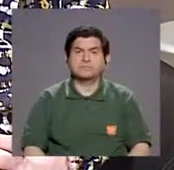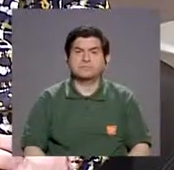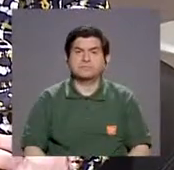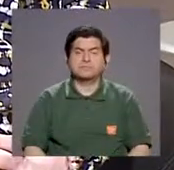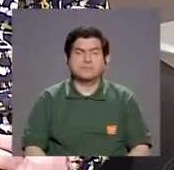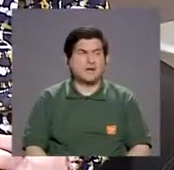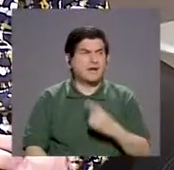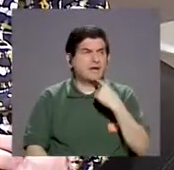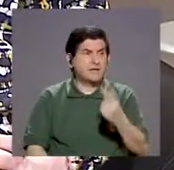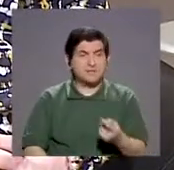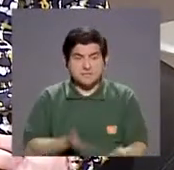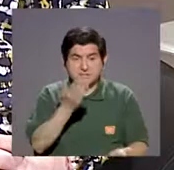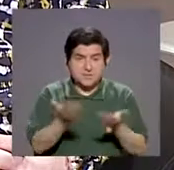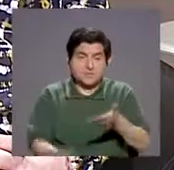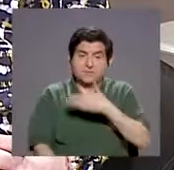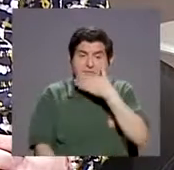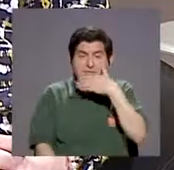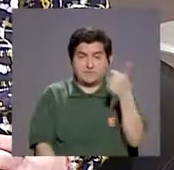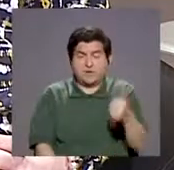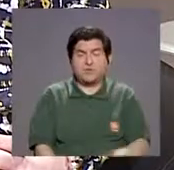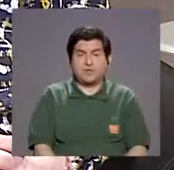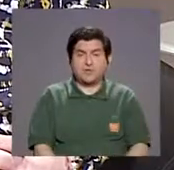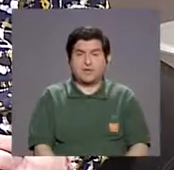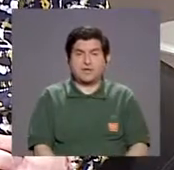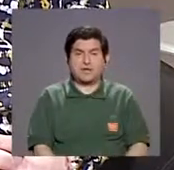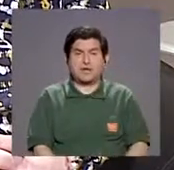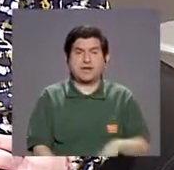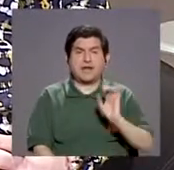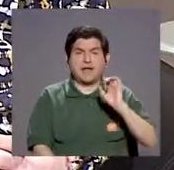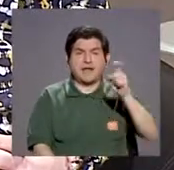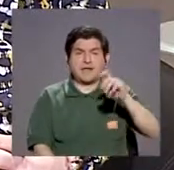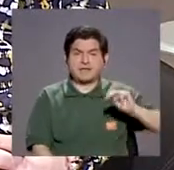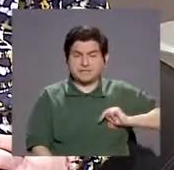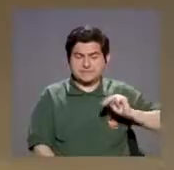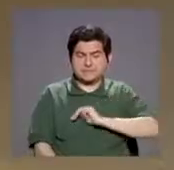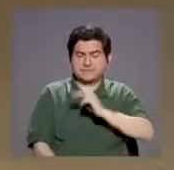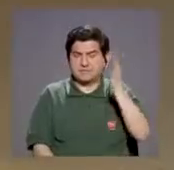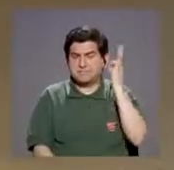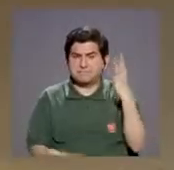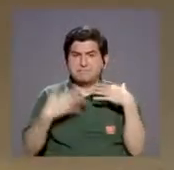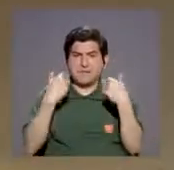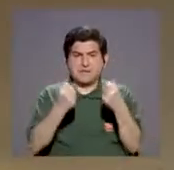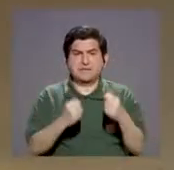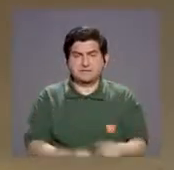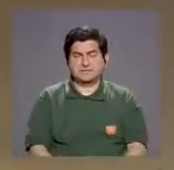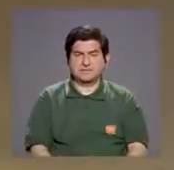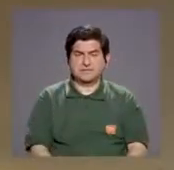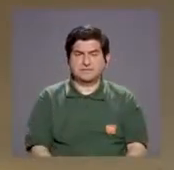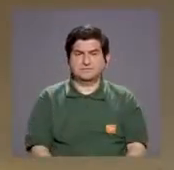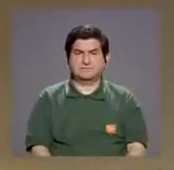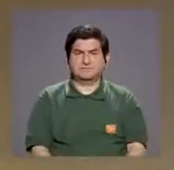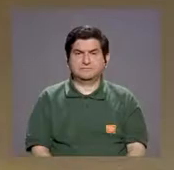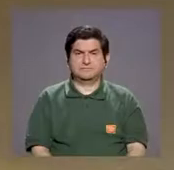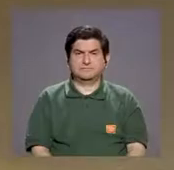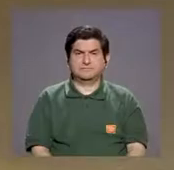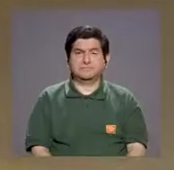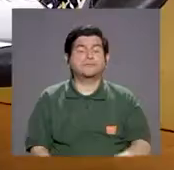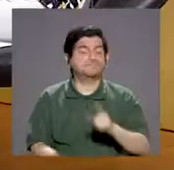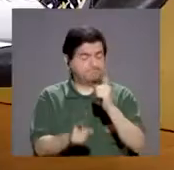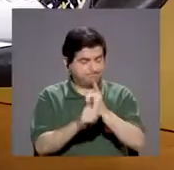lo va a decir mejor que el que la brillante exministro de salud de salud pública muchas gracias